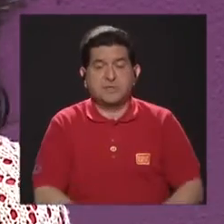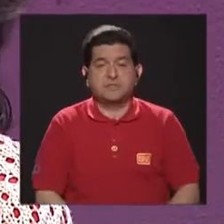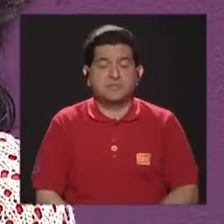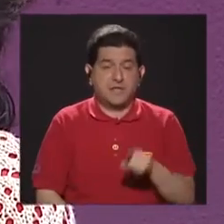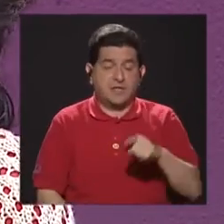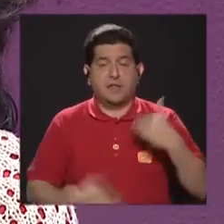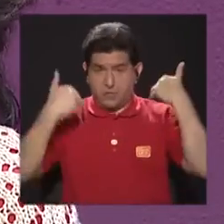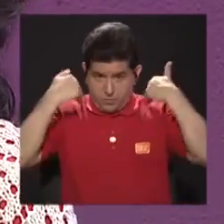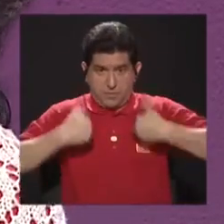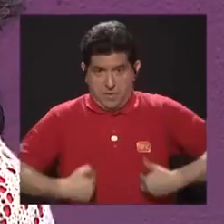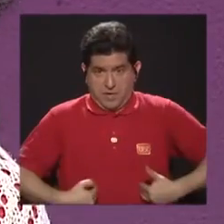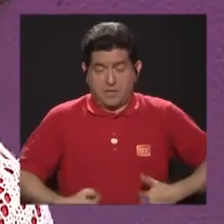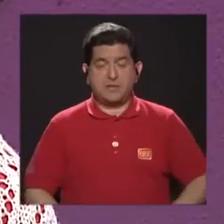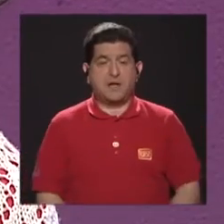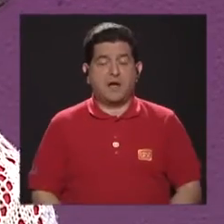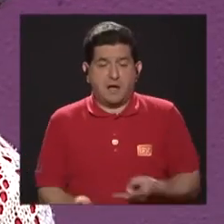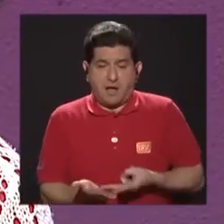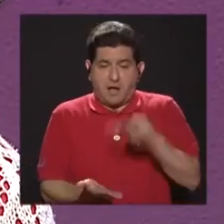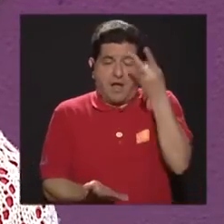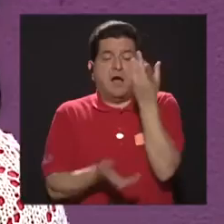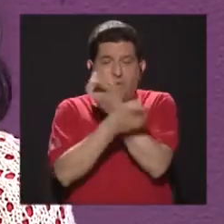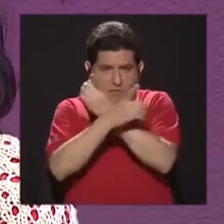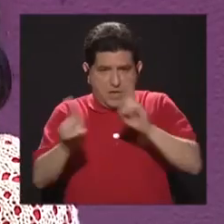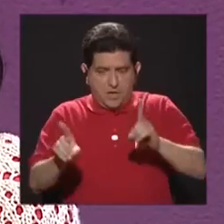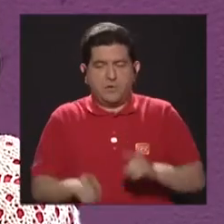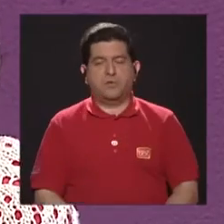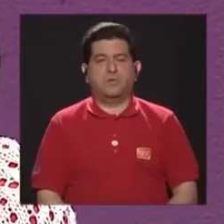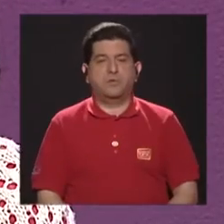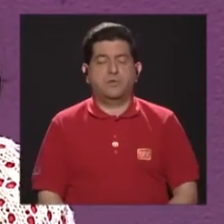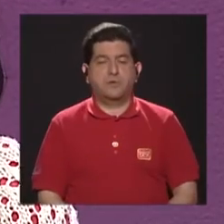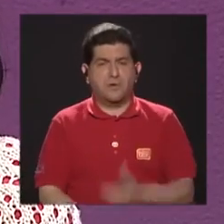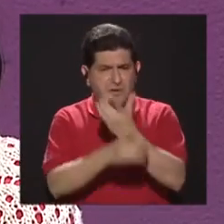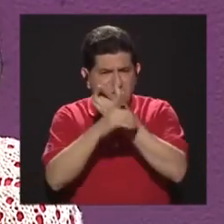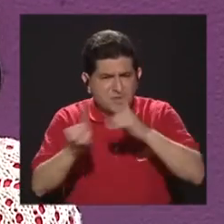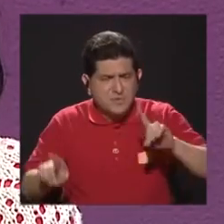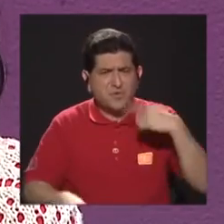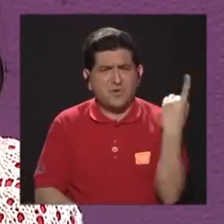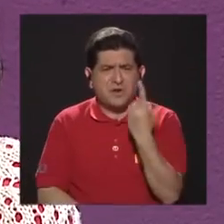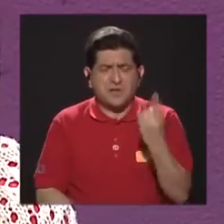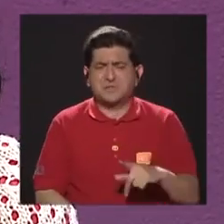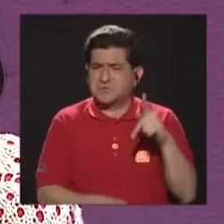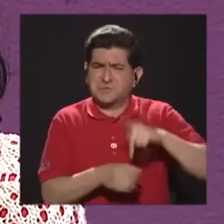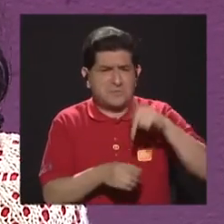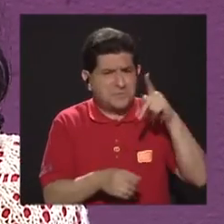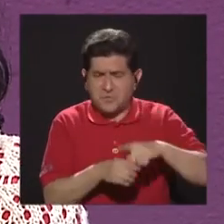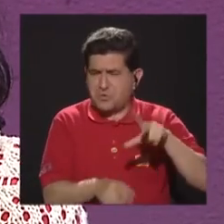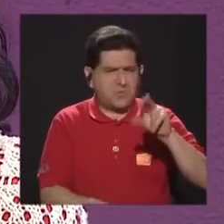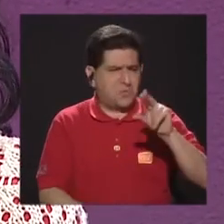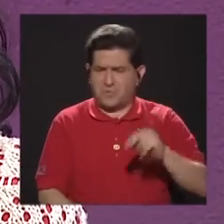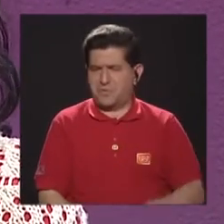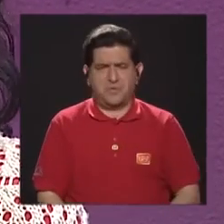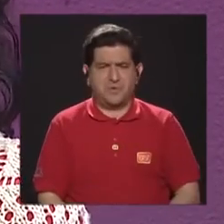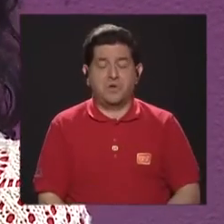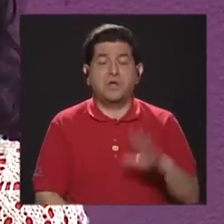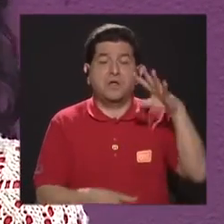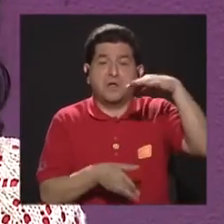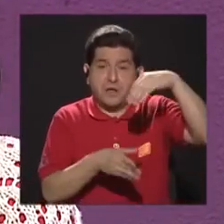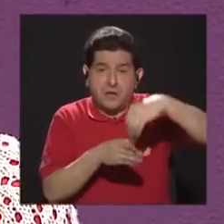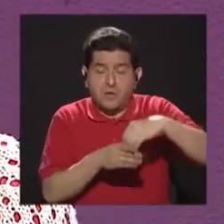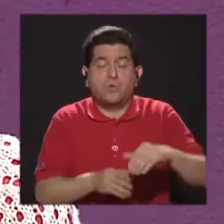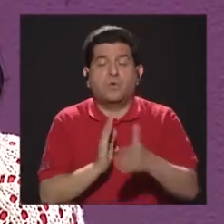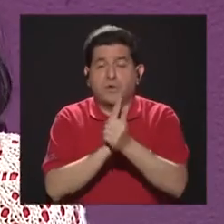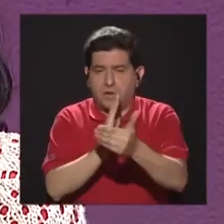de la humanidad, viene a enriquecer la democracia. Y la democracia no es solo con la presencia y la cantidad, sino también con